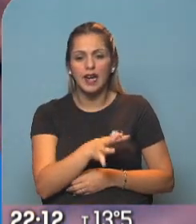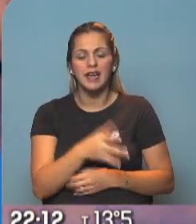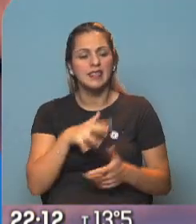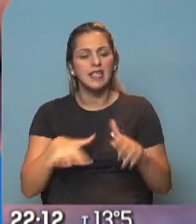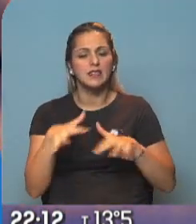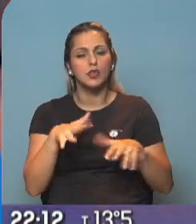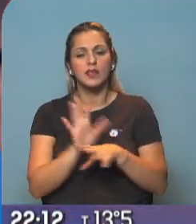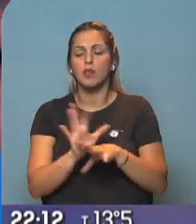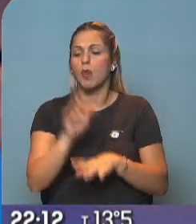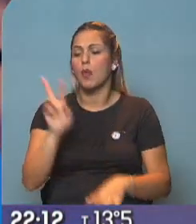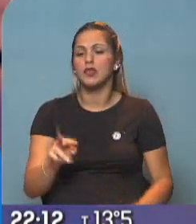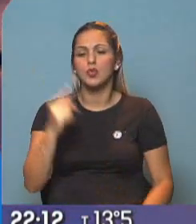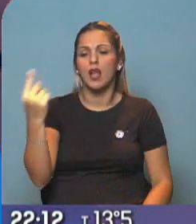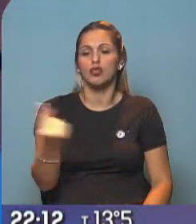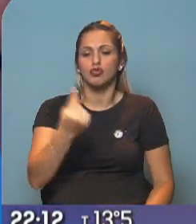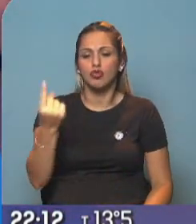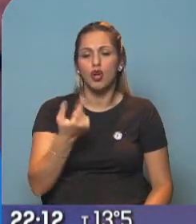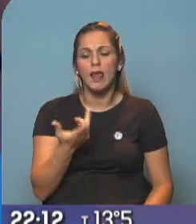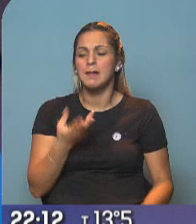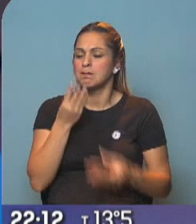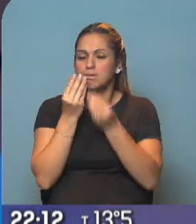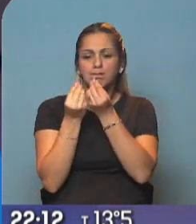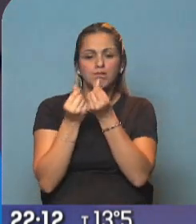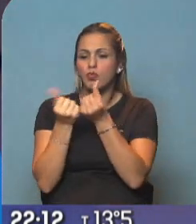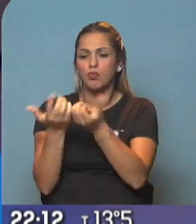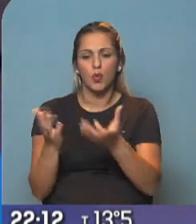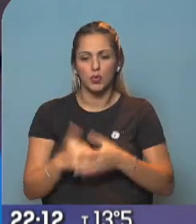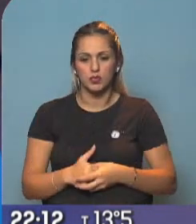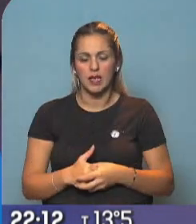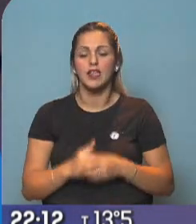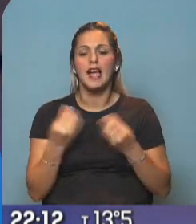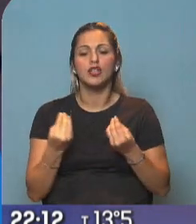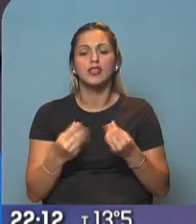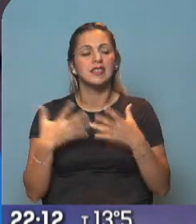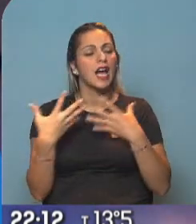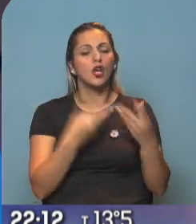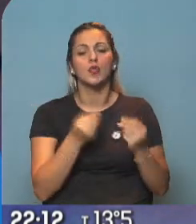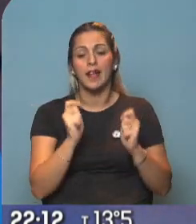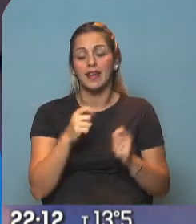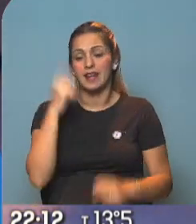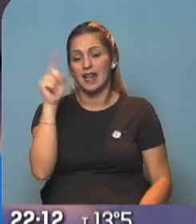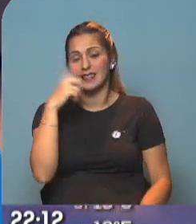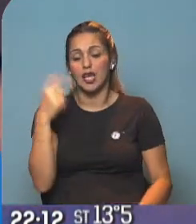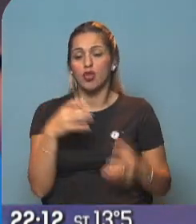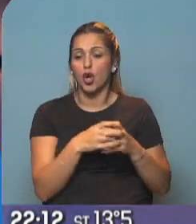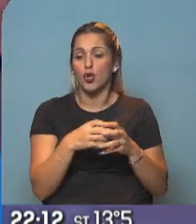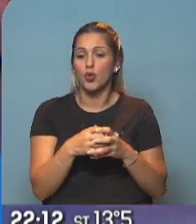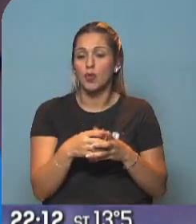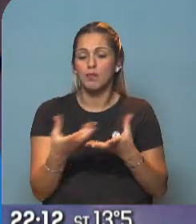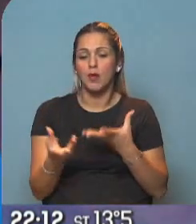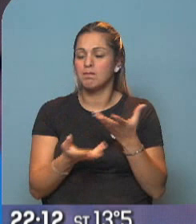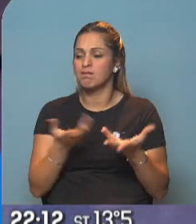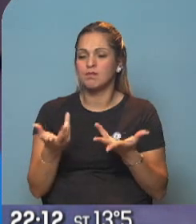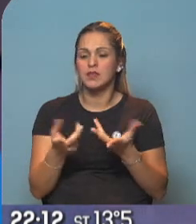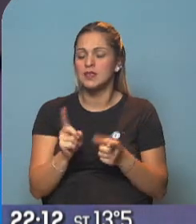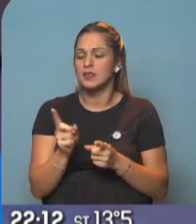posapocalíptica de Venezuela es que hay mucha, me parece, apatía, y la apatía beneficia al Estado, al statu quo. La oposición no logra seducir claramente a los